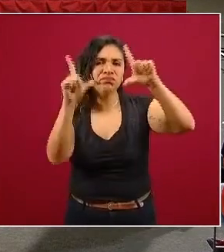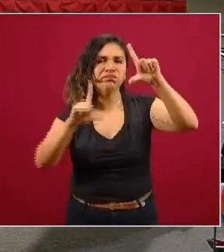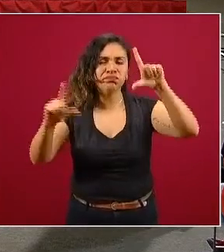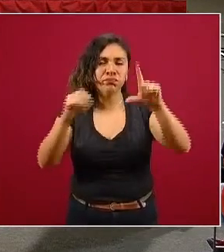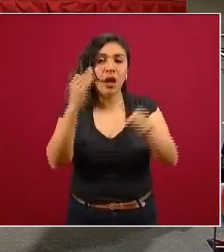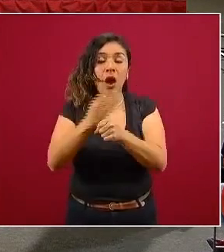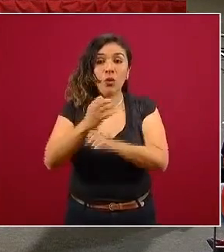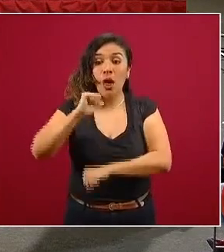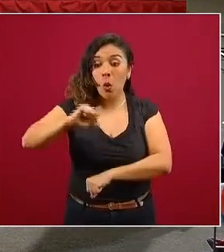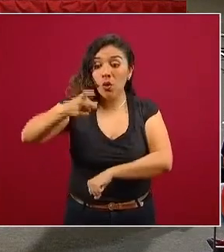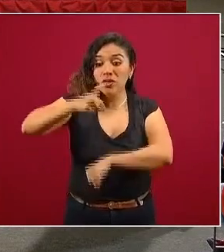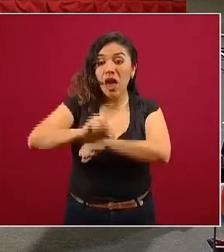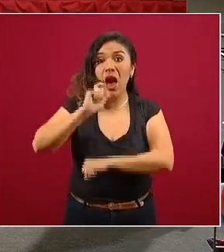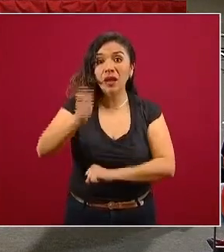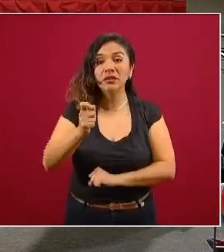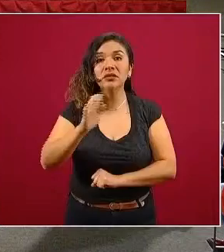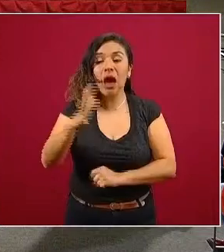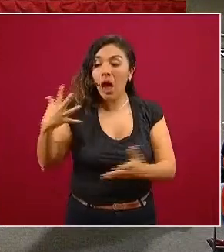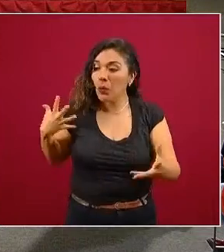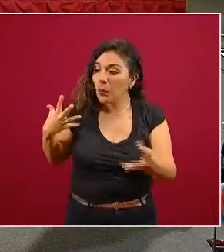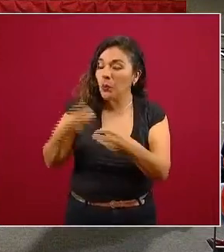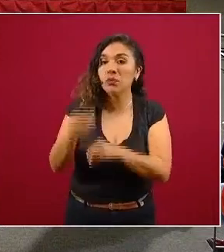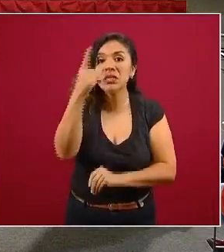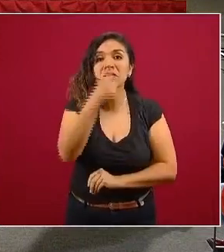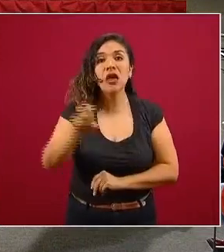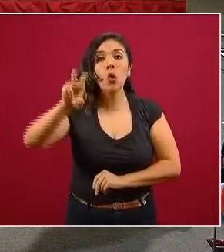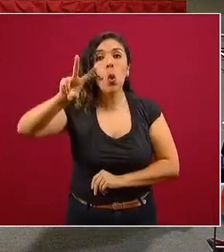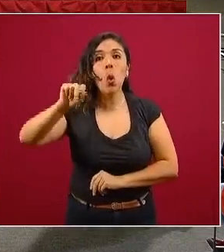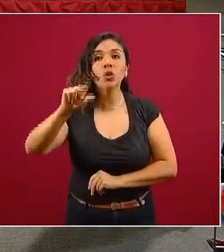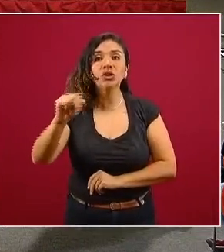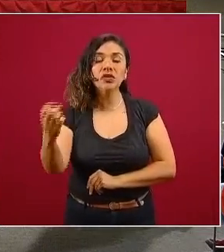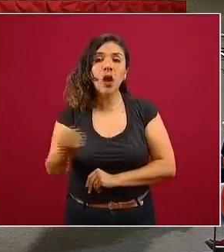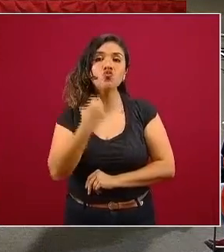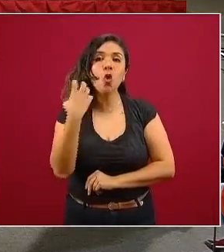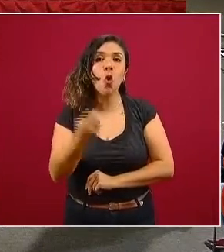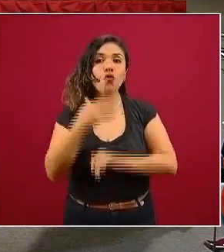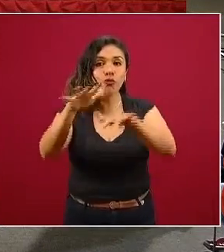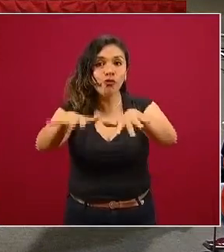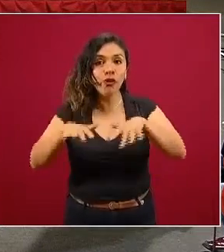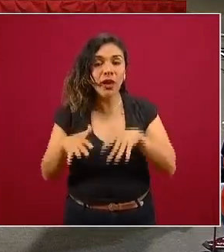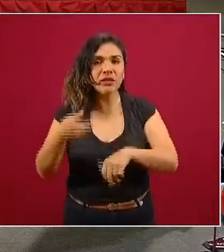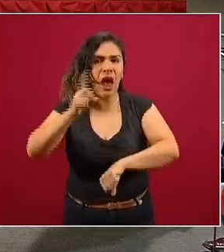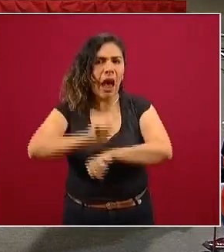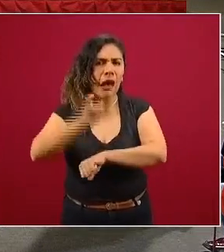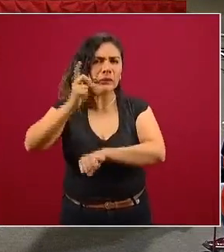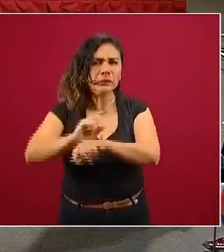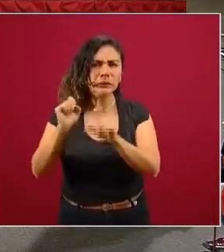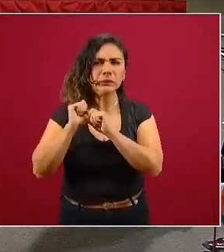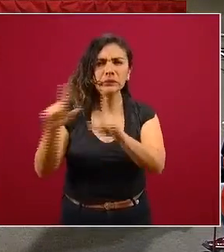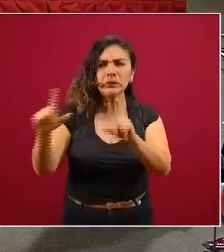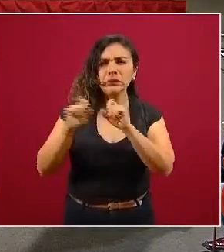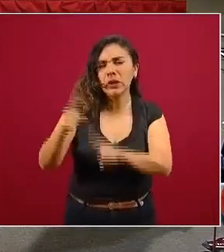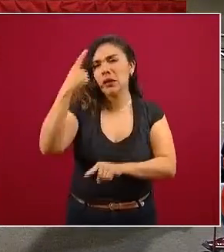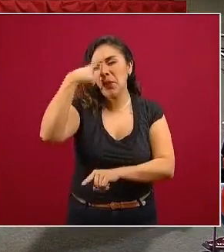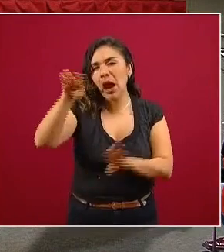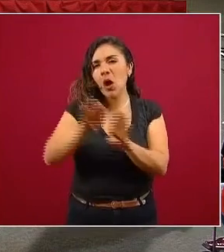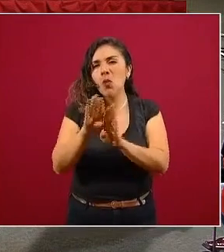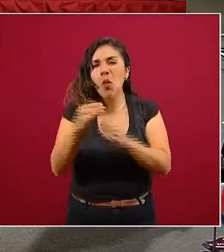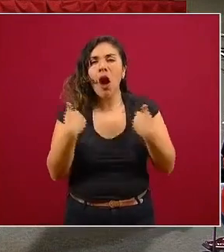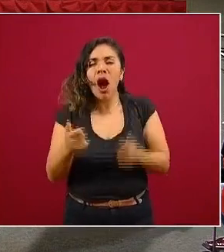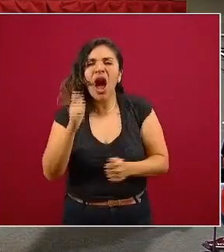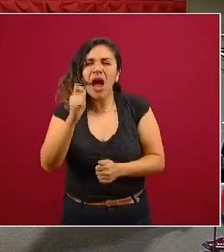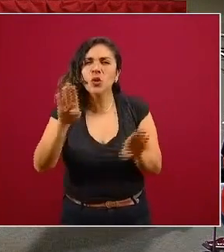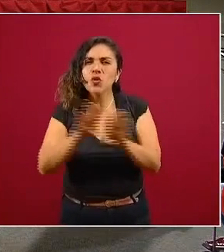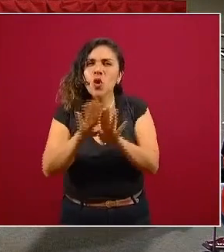la conferencia de hoy. Han sido 180 las conferencias vespertinas que se han presentado para precisamente actualizar